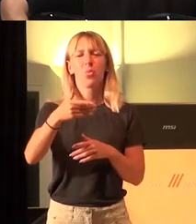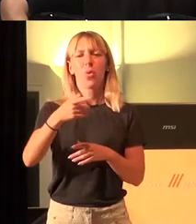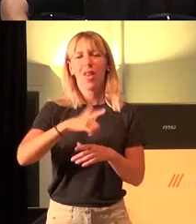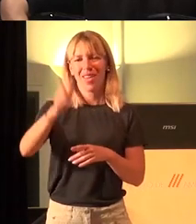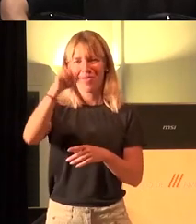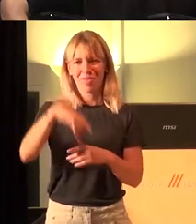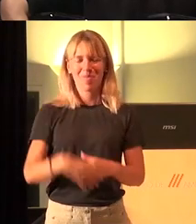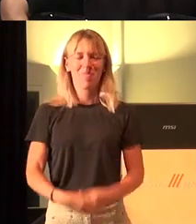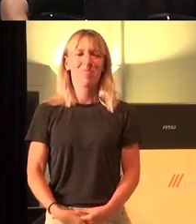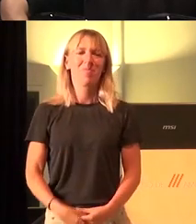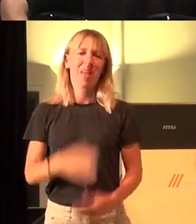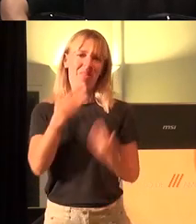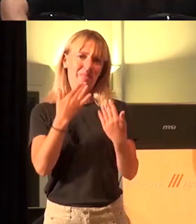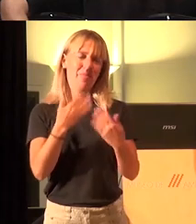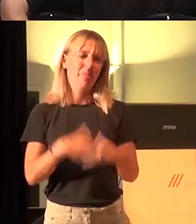lejano.